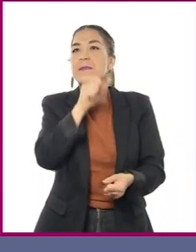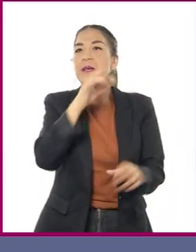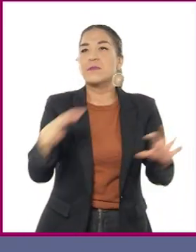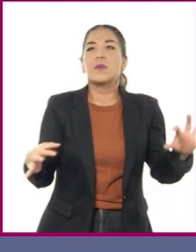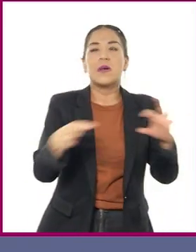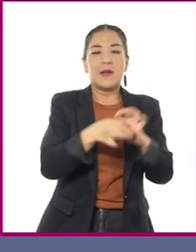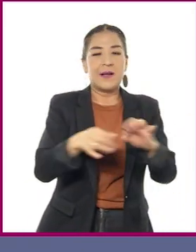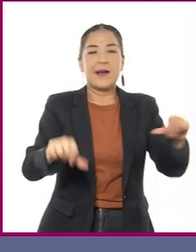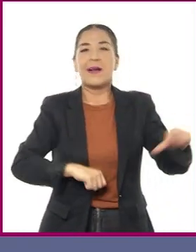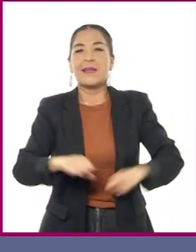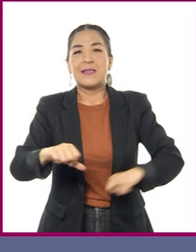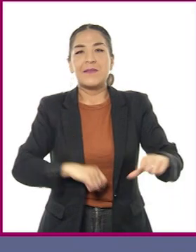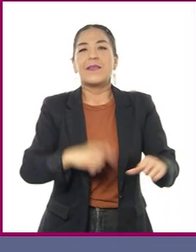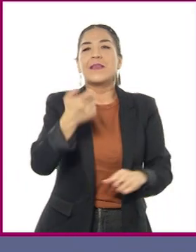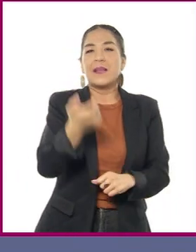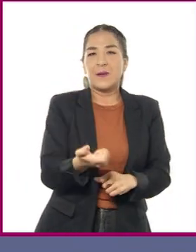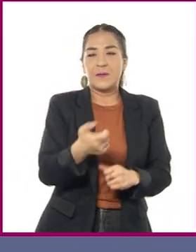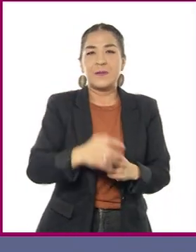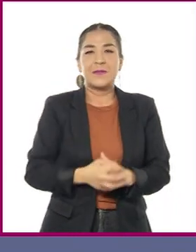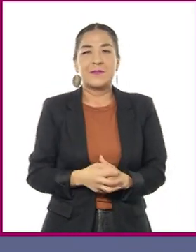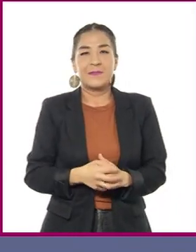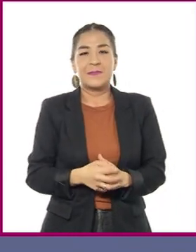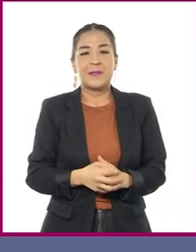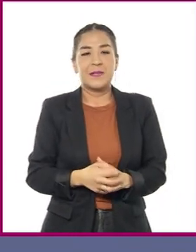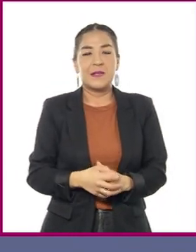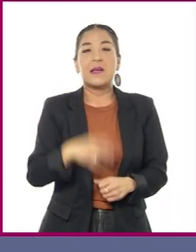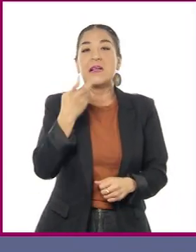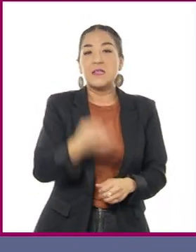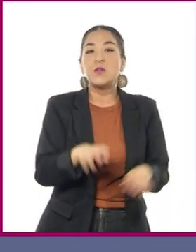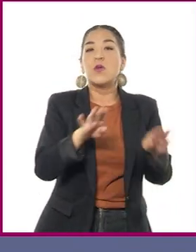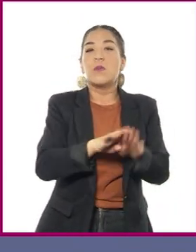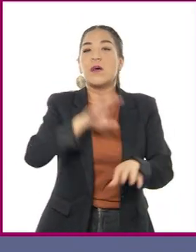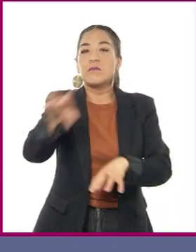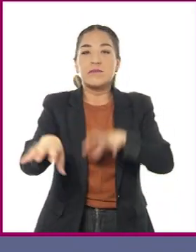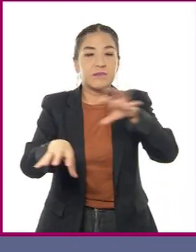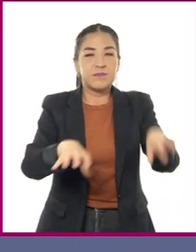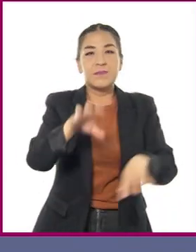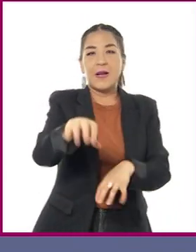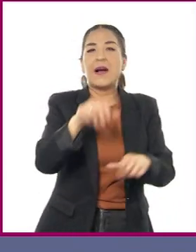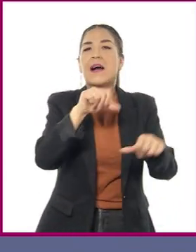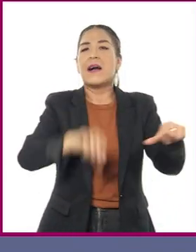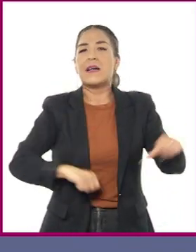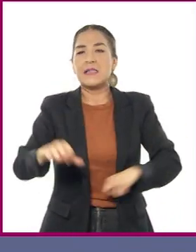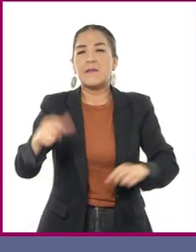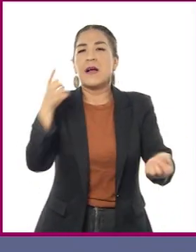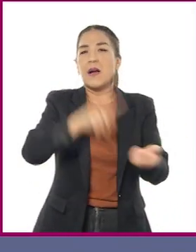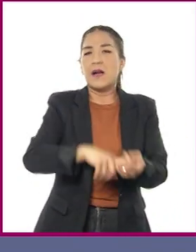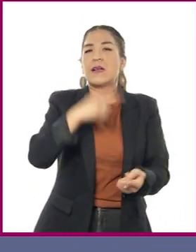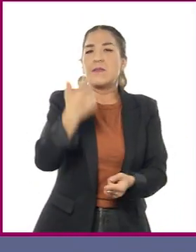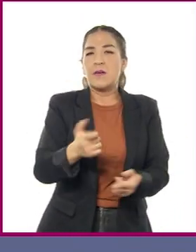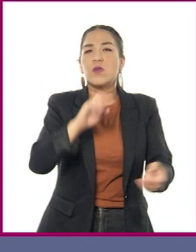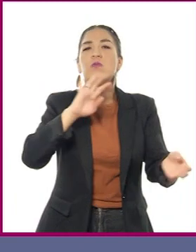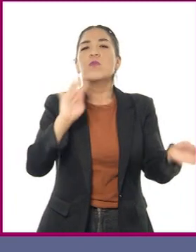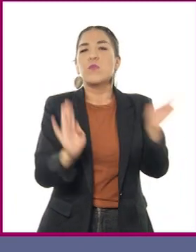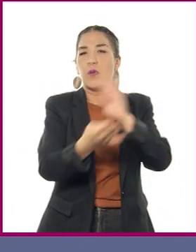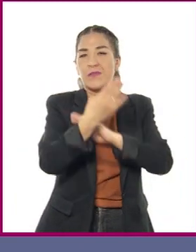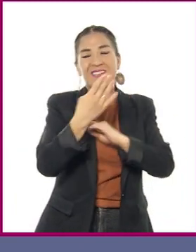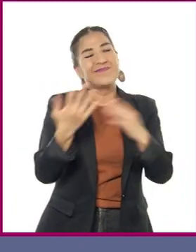de actividades económicas. La distribución de las actividades económicas en el mundo es muy